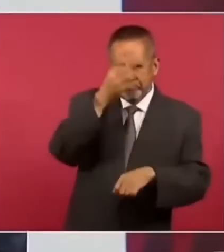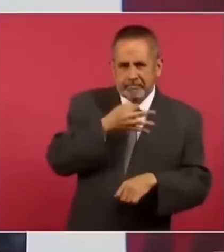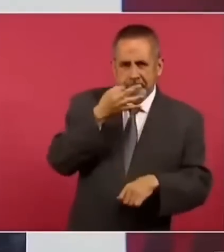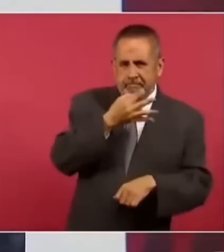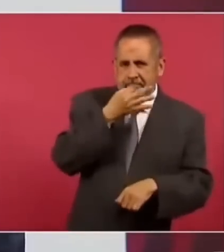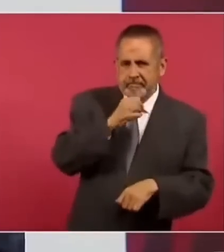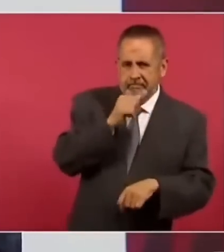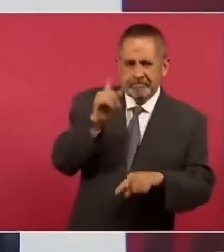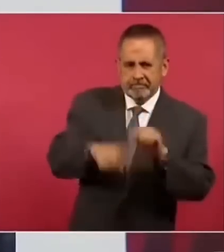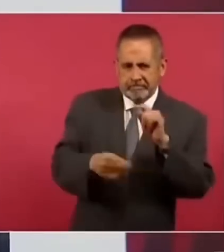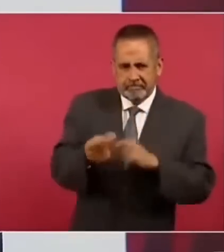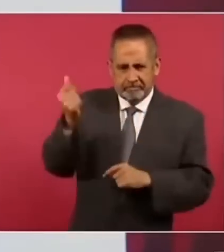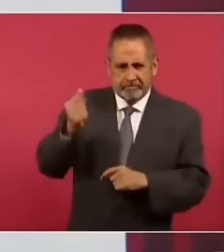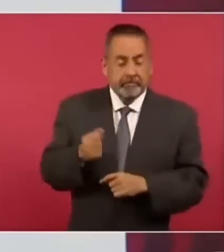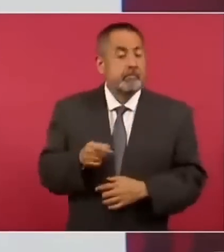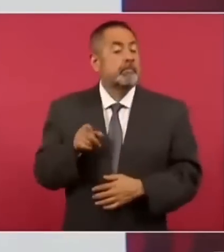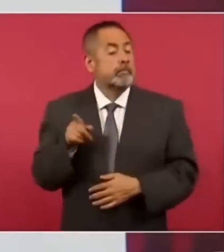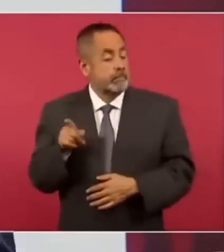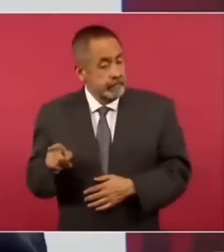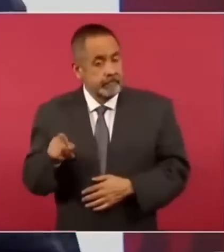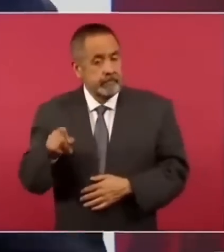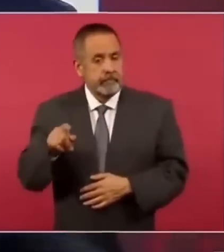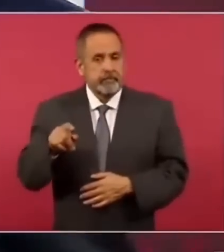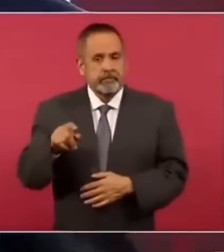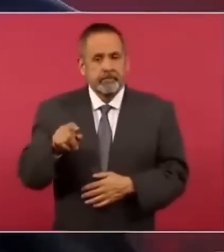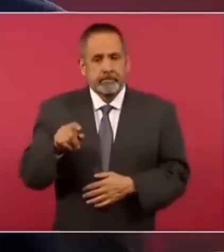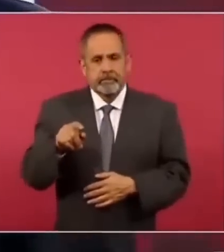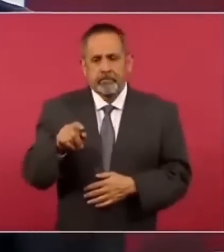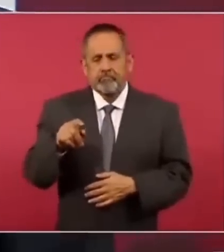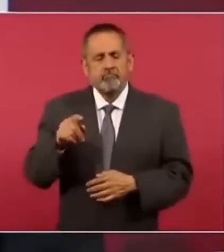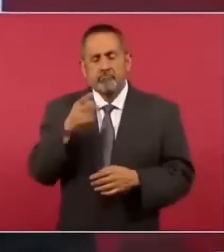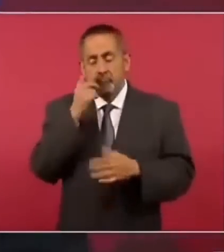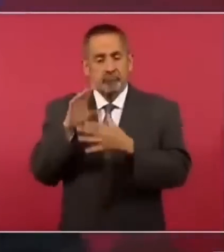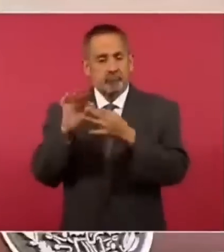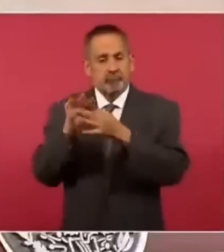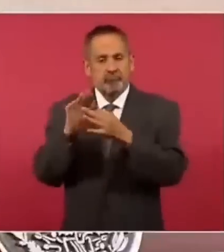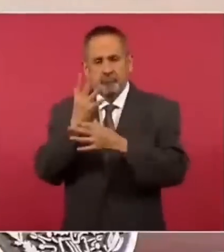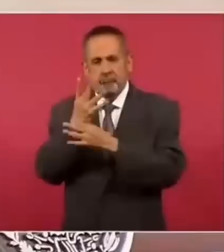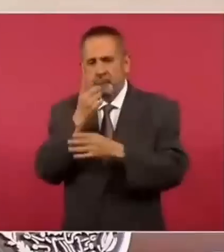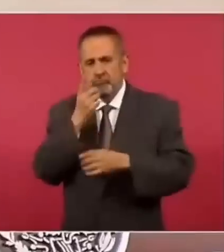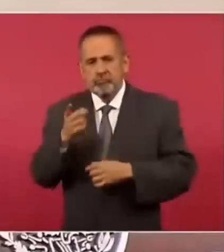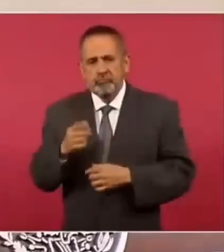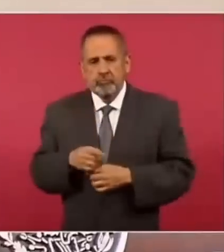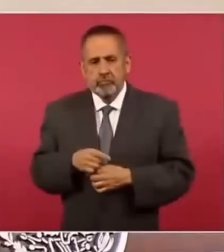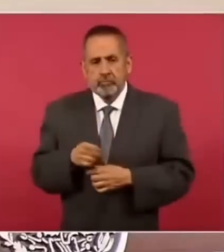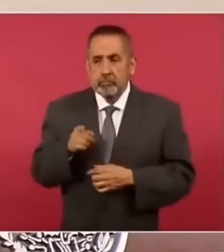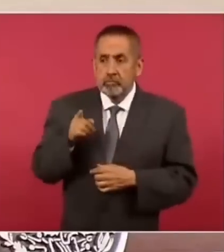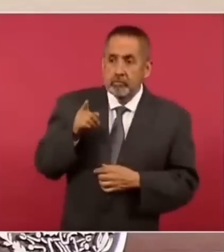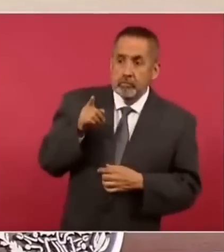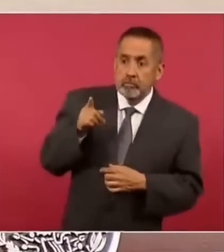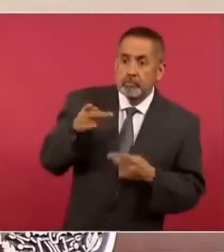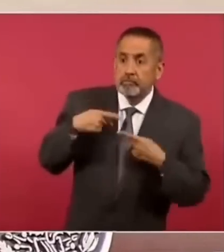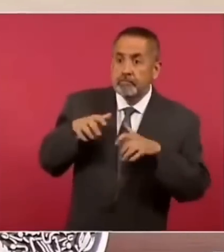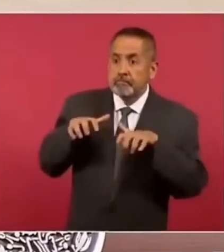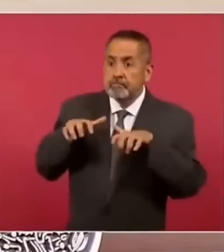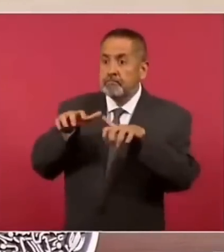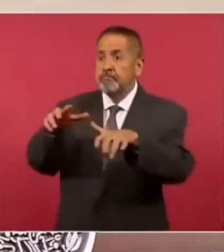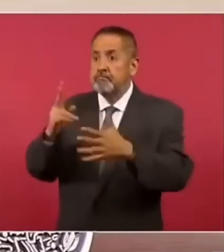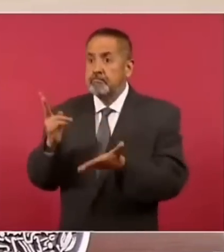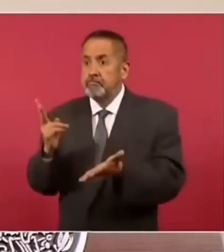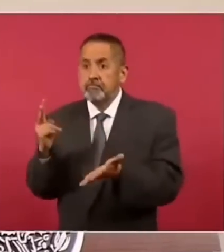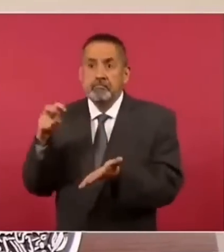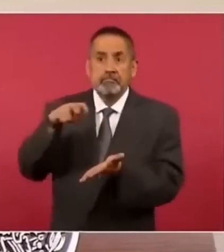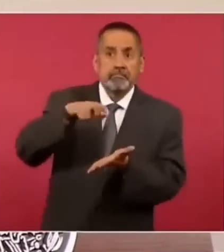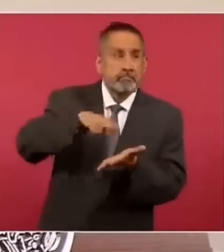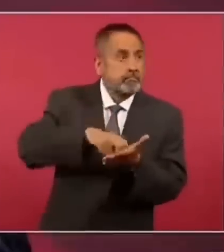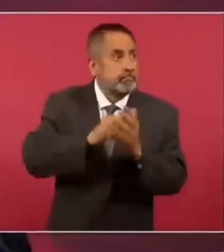pero llegó a decir, yo me hinco donde se hinca el pueblo.